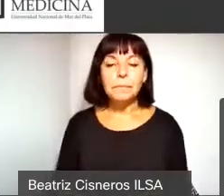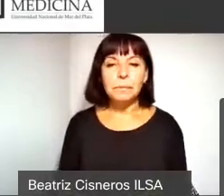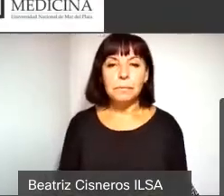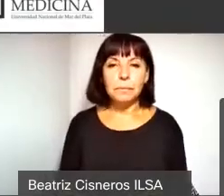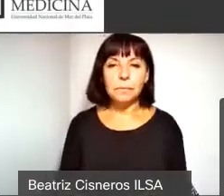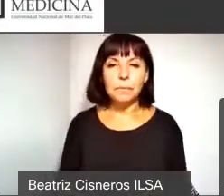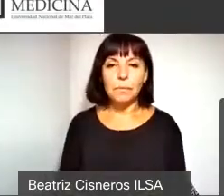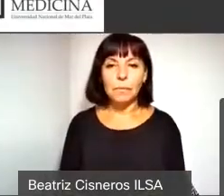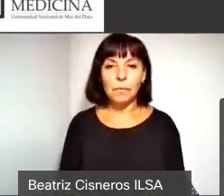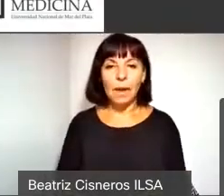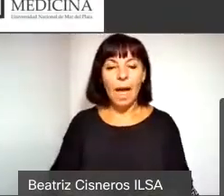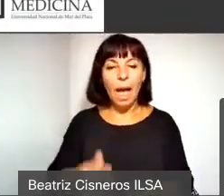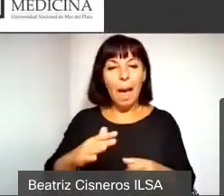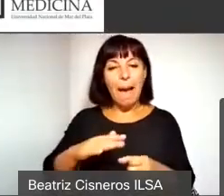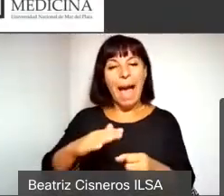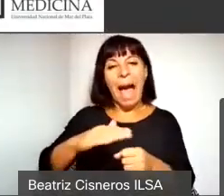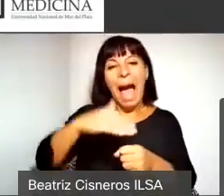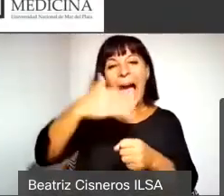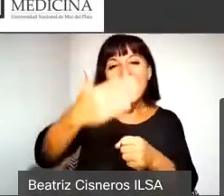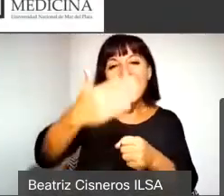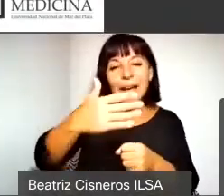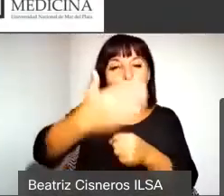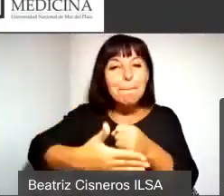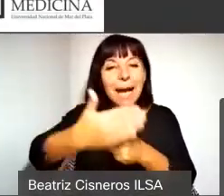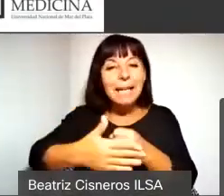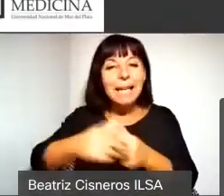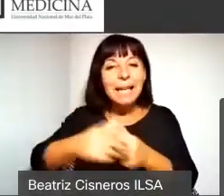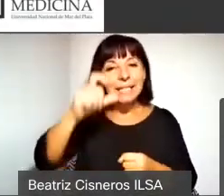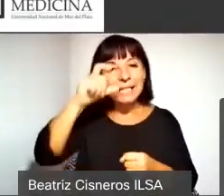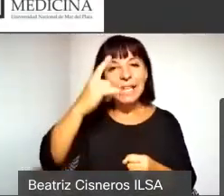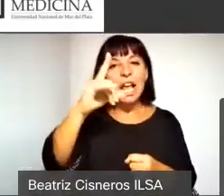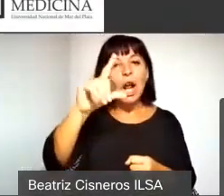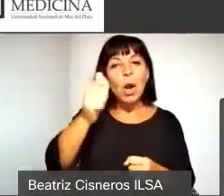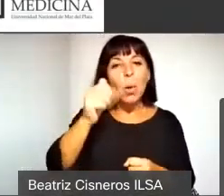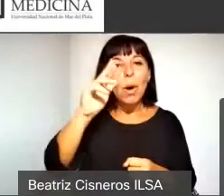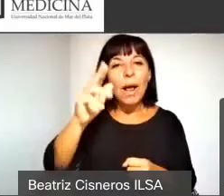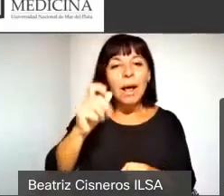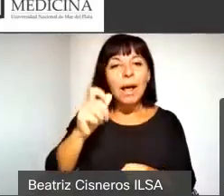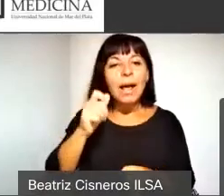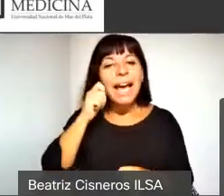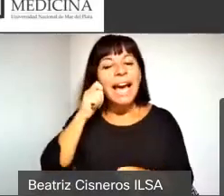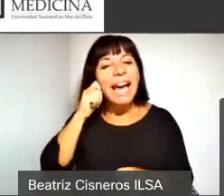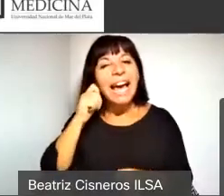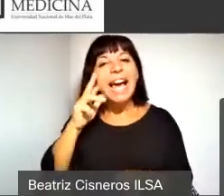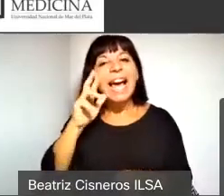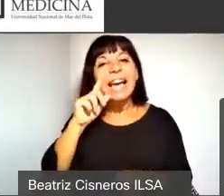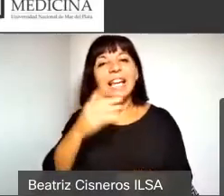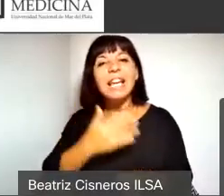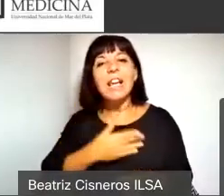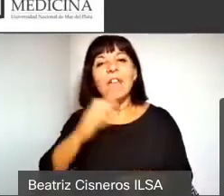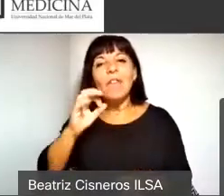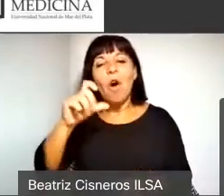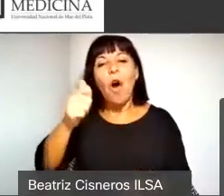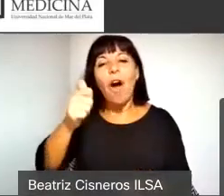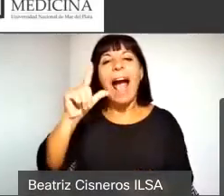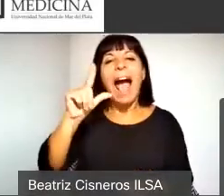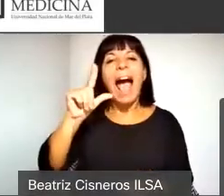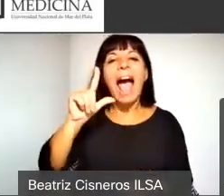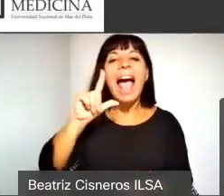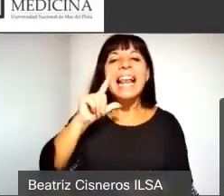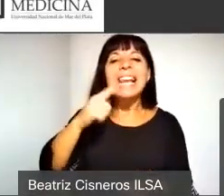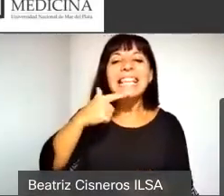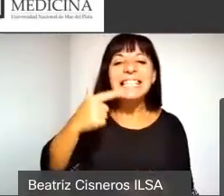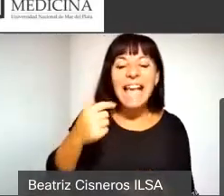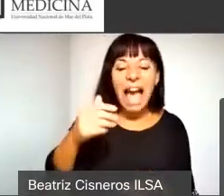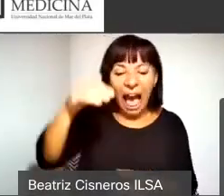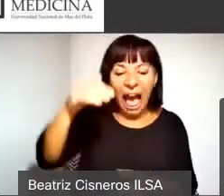de esta pared celular? Un glicocálix. Un glicocálix que está conformado por glicolípidos